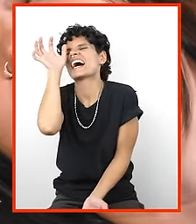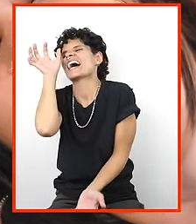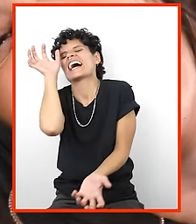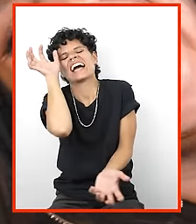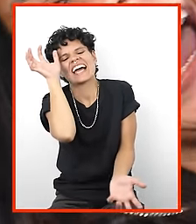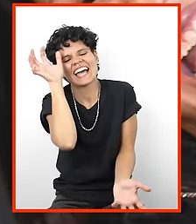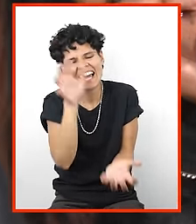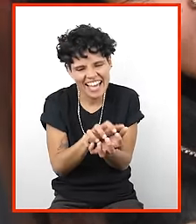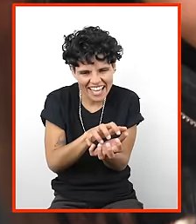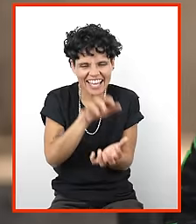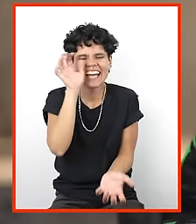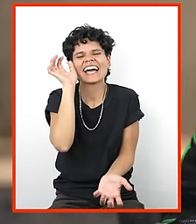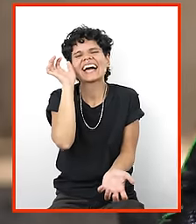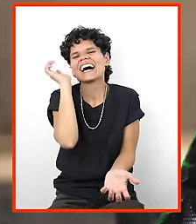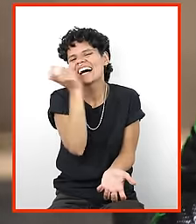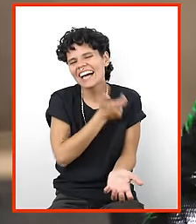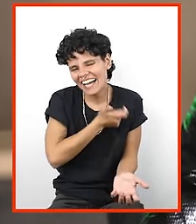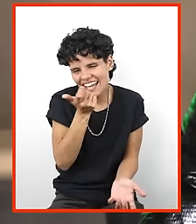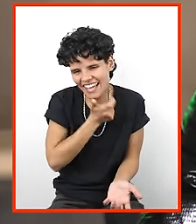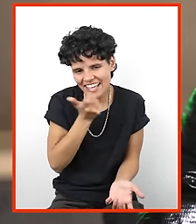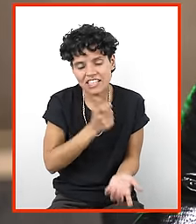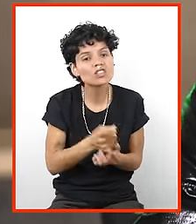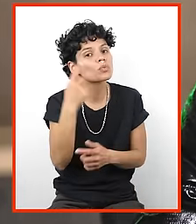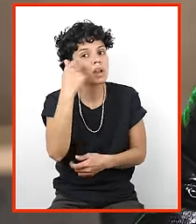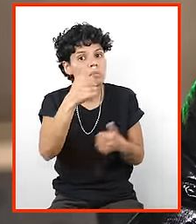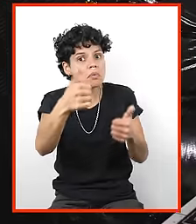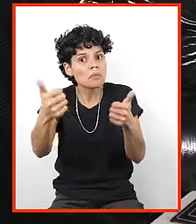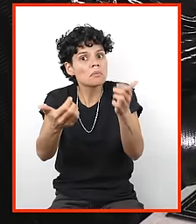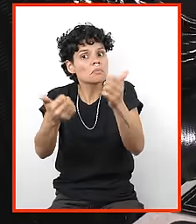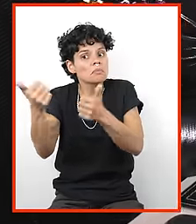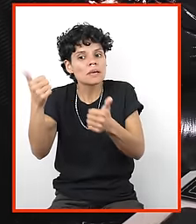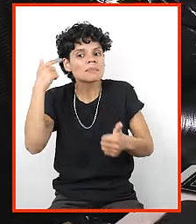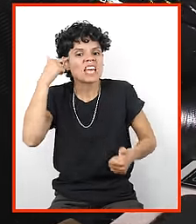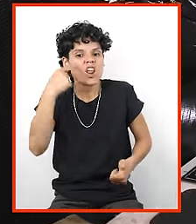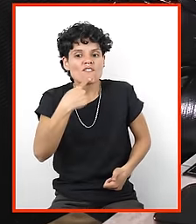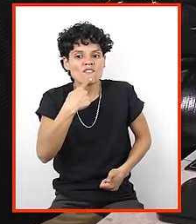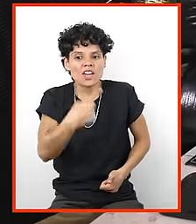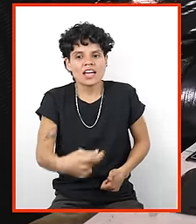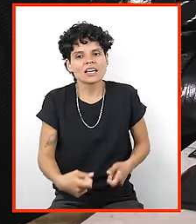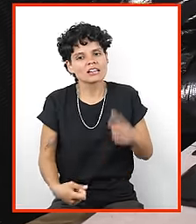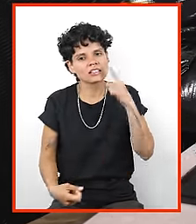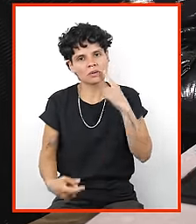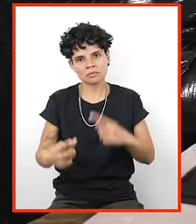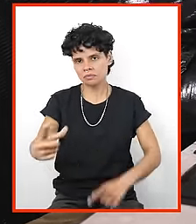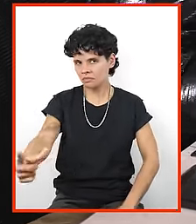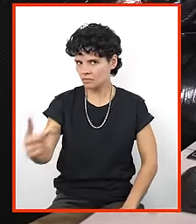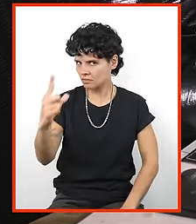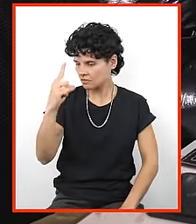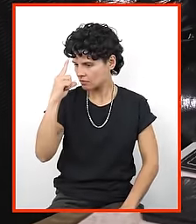todo lo que se... ¿Más de lo que creían o menos? No, la verdad, ¿más de lo que creían? ¿Más de lo que creían? Estoy un poco narigón.